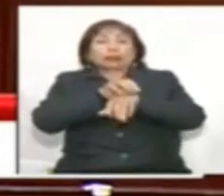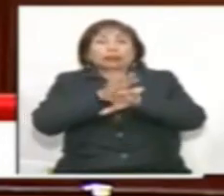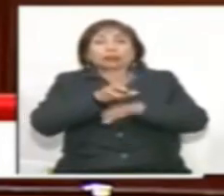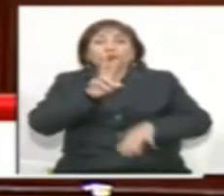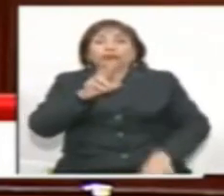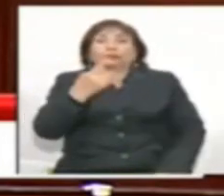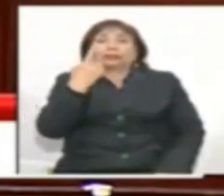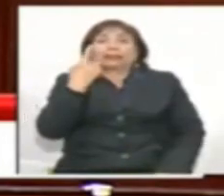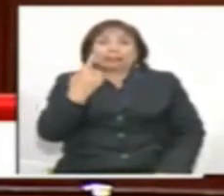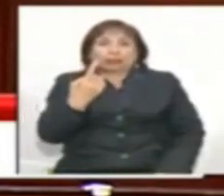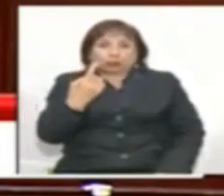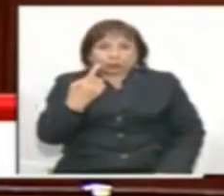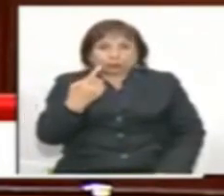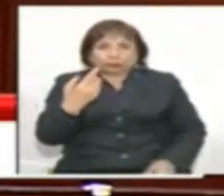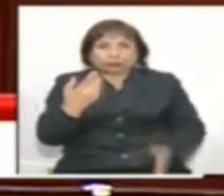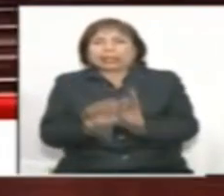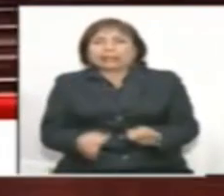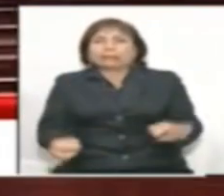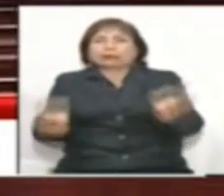año 2021.